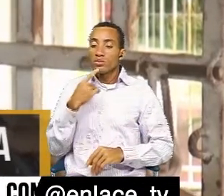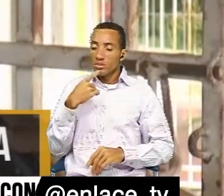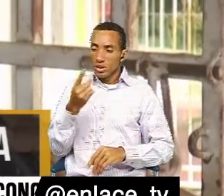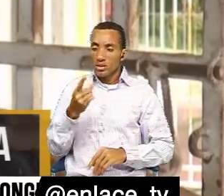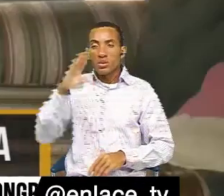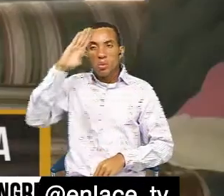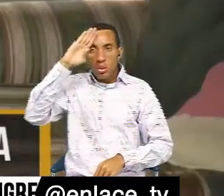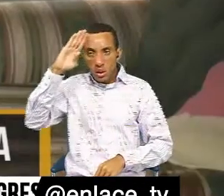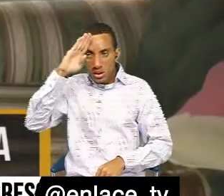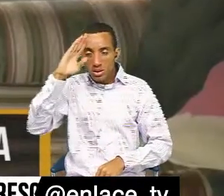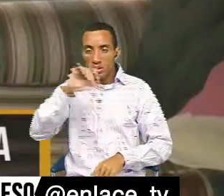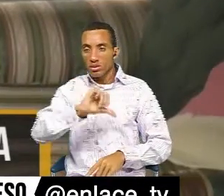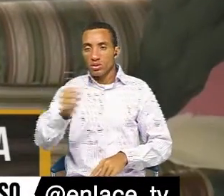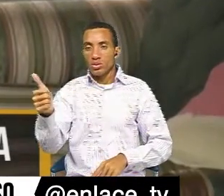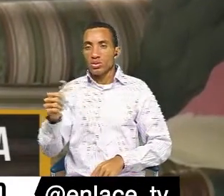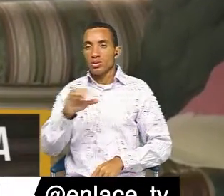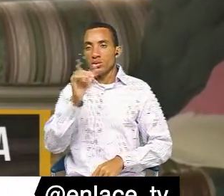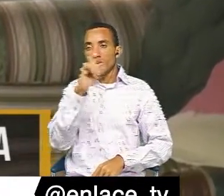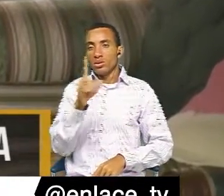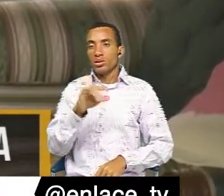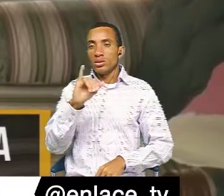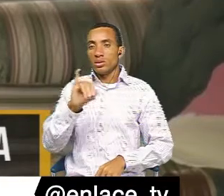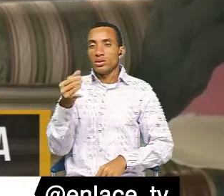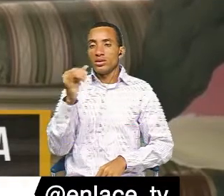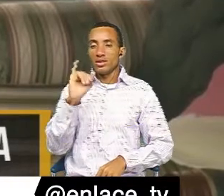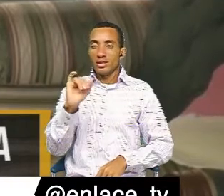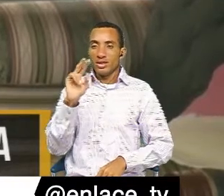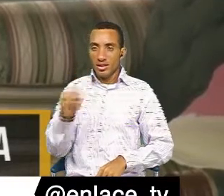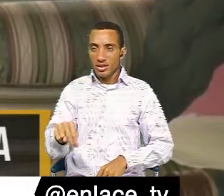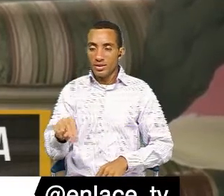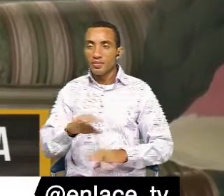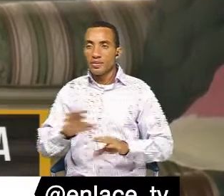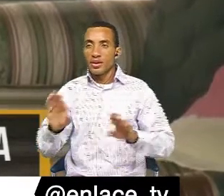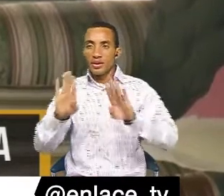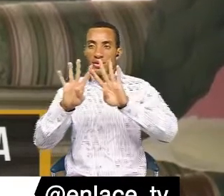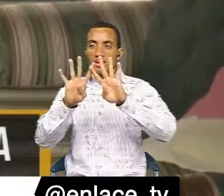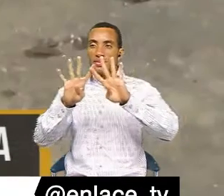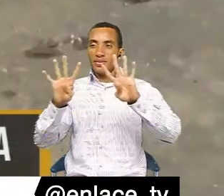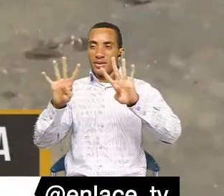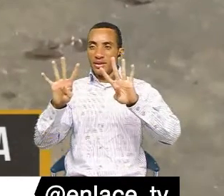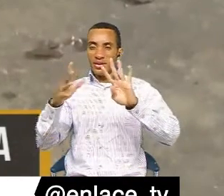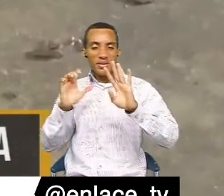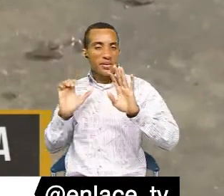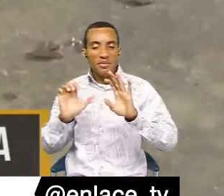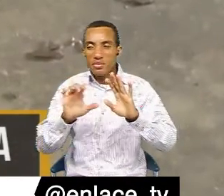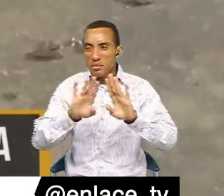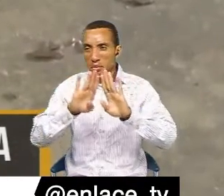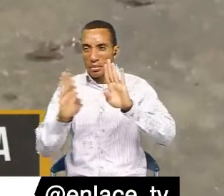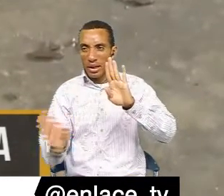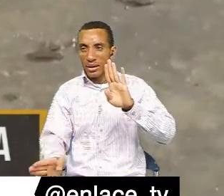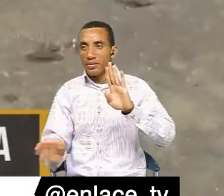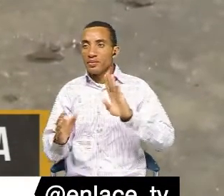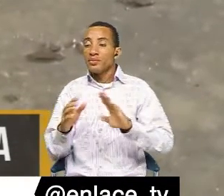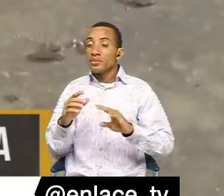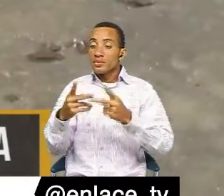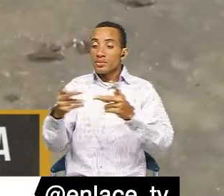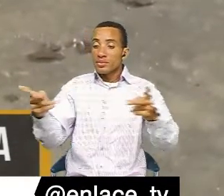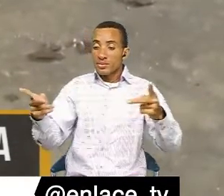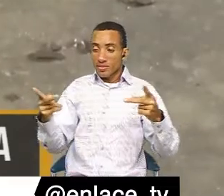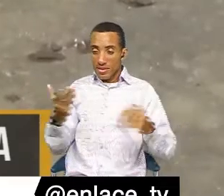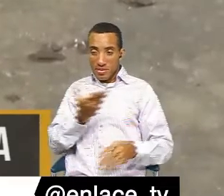SIJÍN. Golpearon la puerta principal, la reja, la dañaron la puerta y la puerta de la habitación de mi mamá. En esta casa